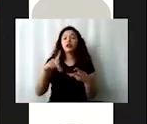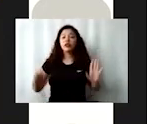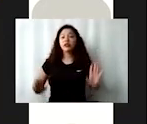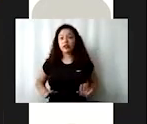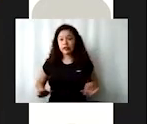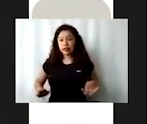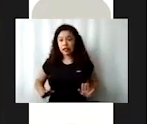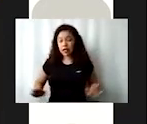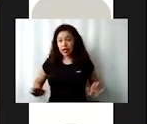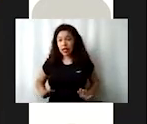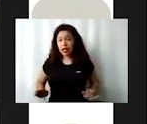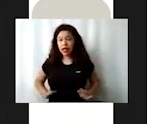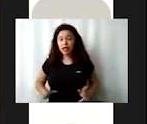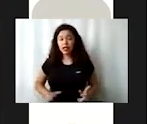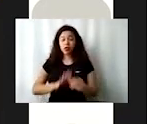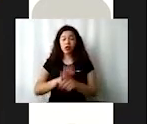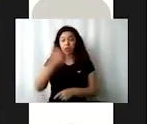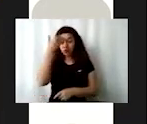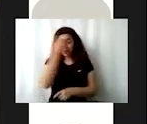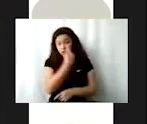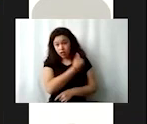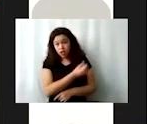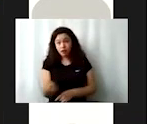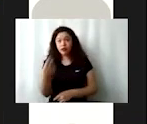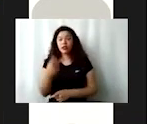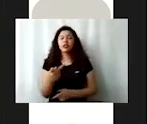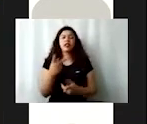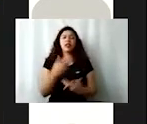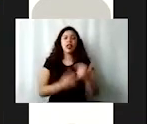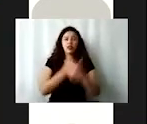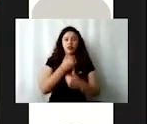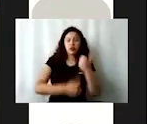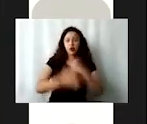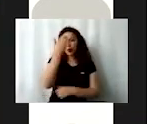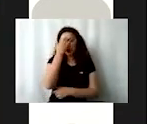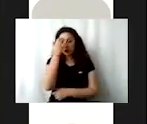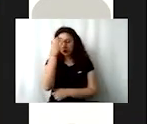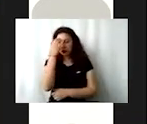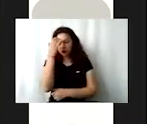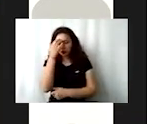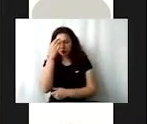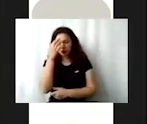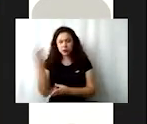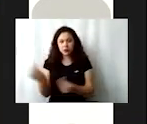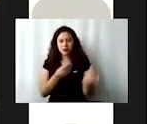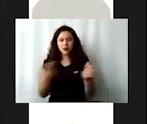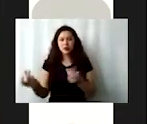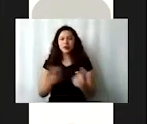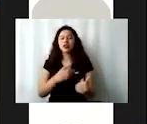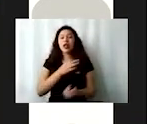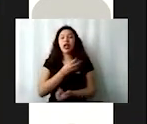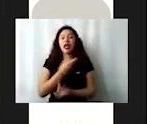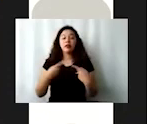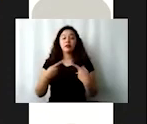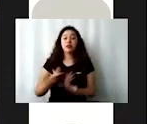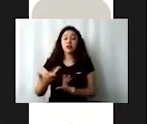éste debe poseer, las competencias, que es el conjunto de habilidades, conocimientos, destrezas, etcétera, que pudiera poseer